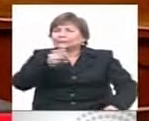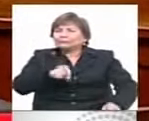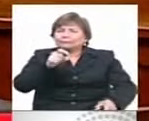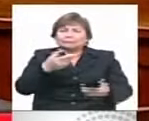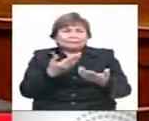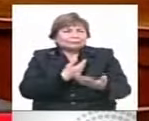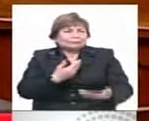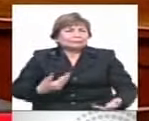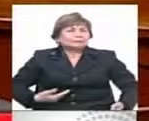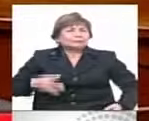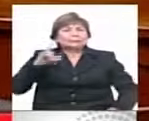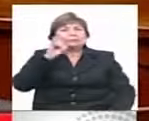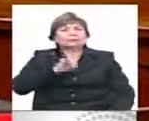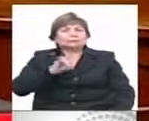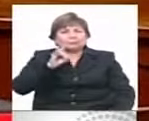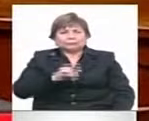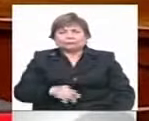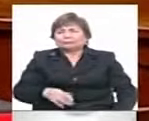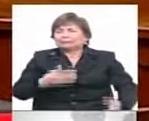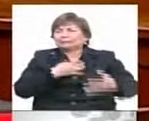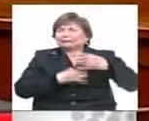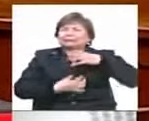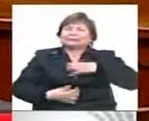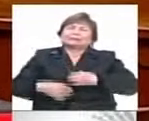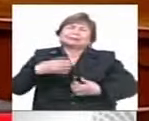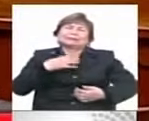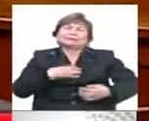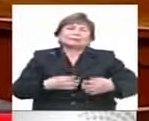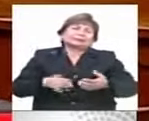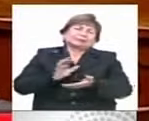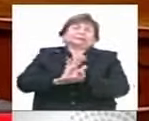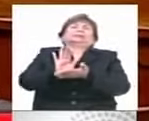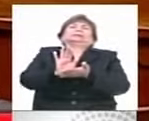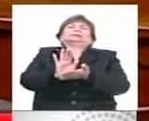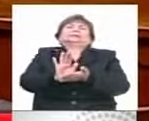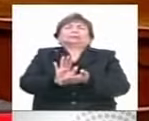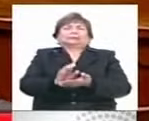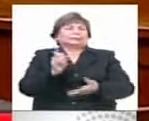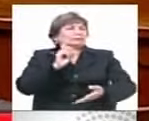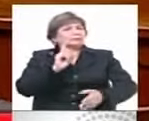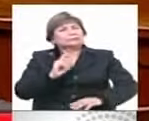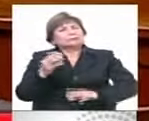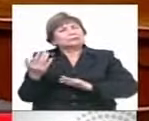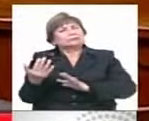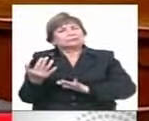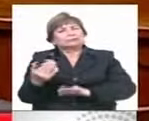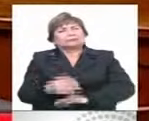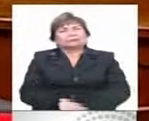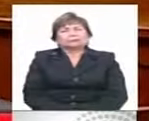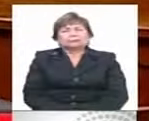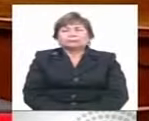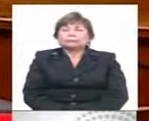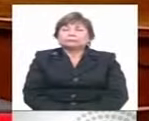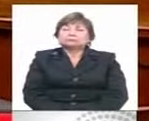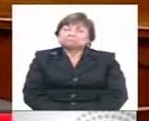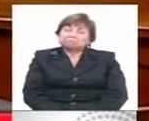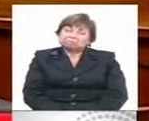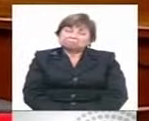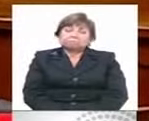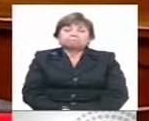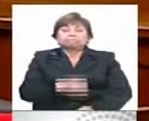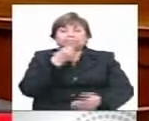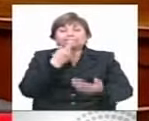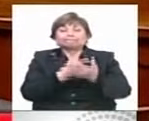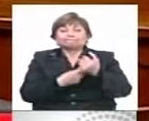país con urgencia. El hambre y la exclusión no esperan. De modo que